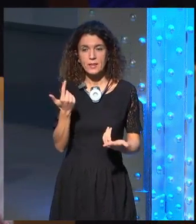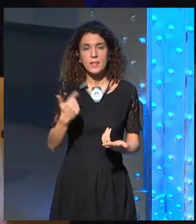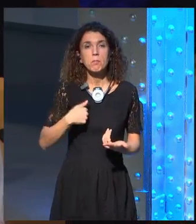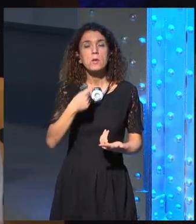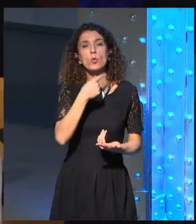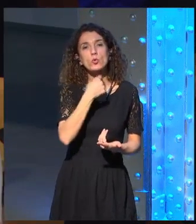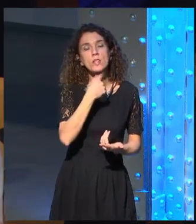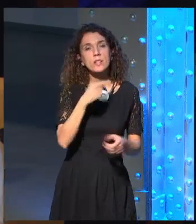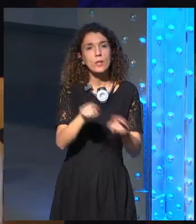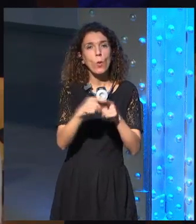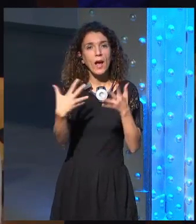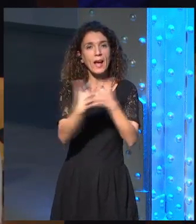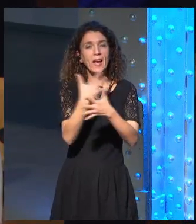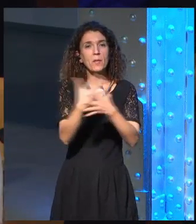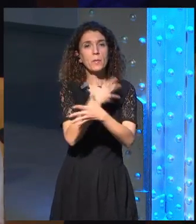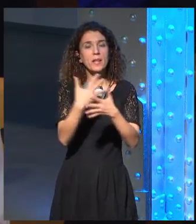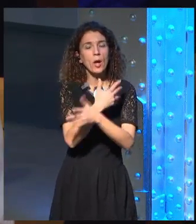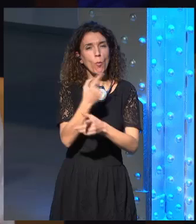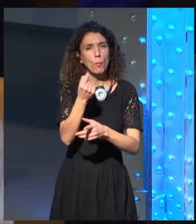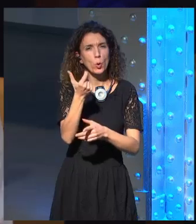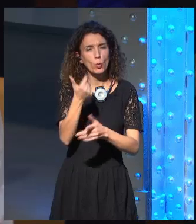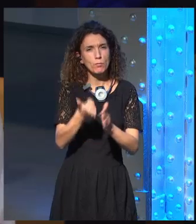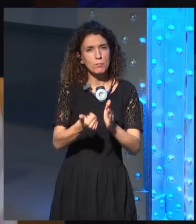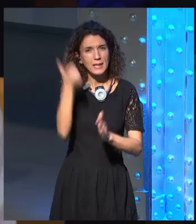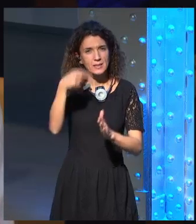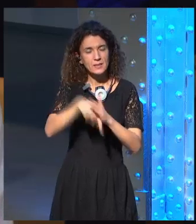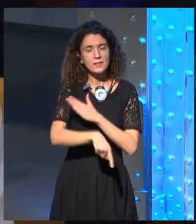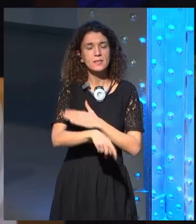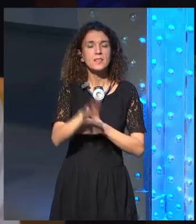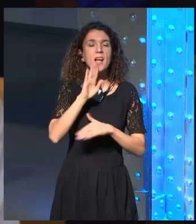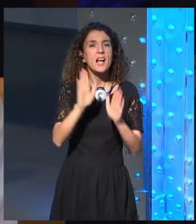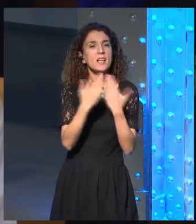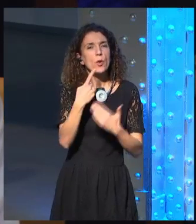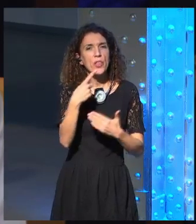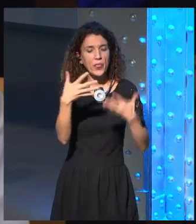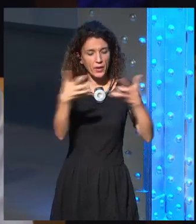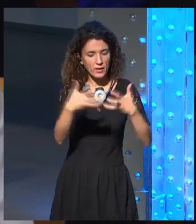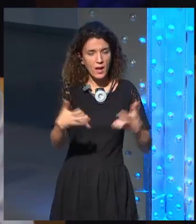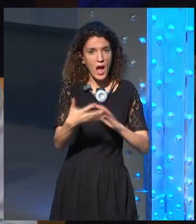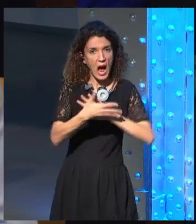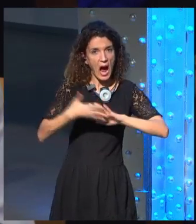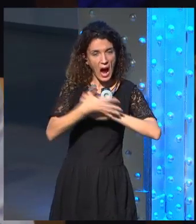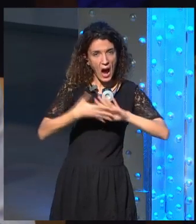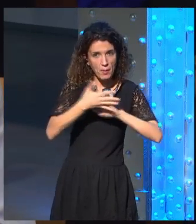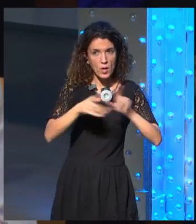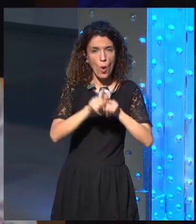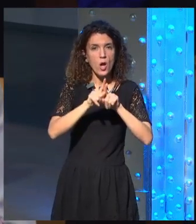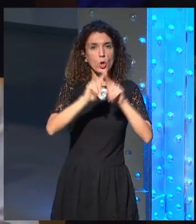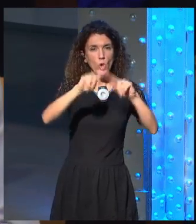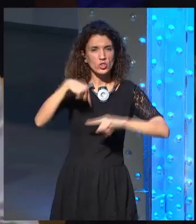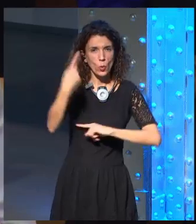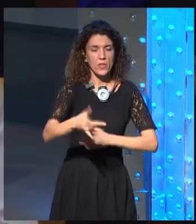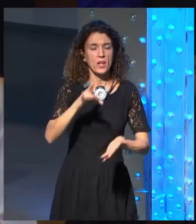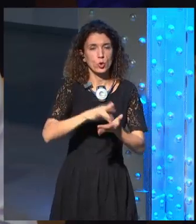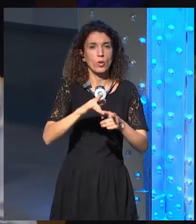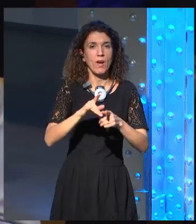me gustaría que nos explicase un poco más aquello que dice en su libro. Usted habla de unos efectos que